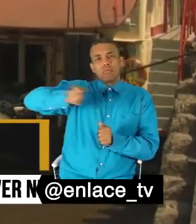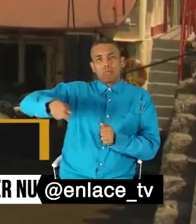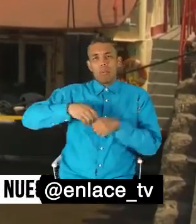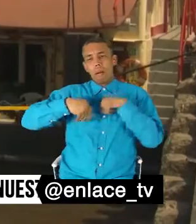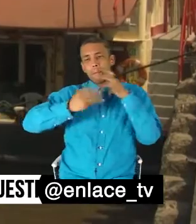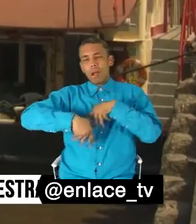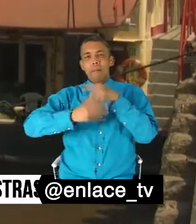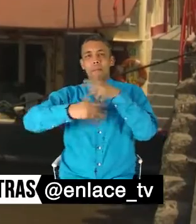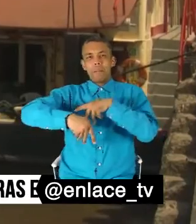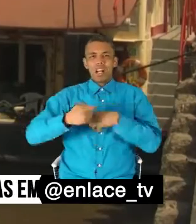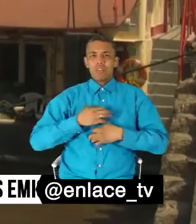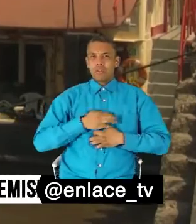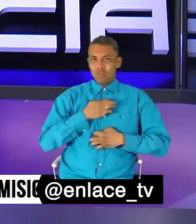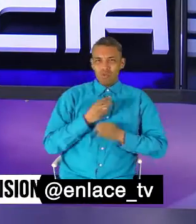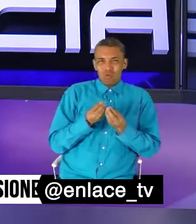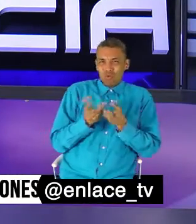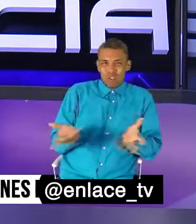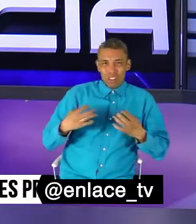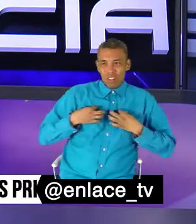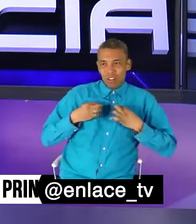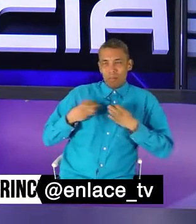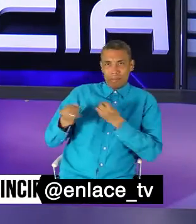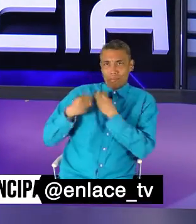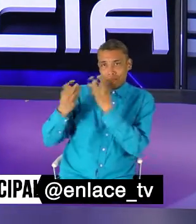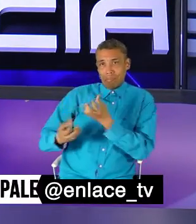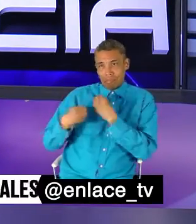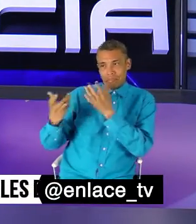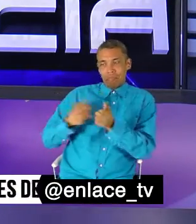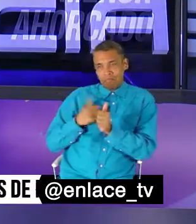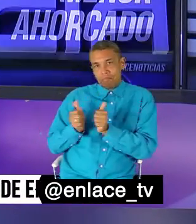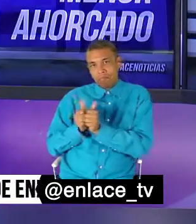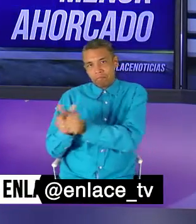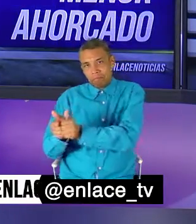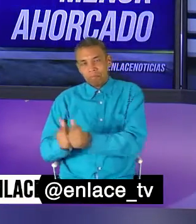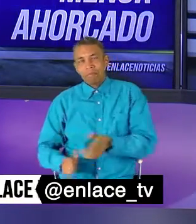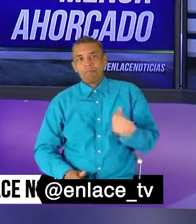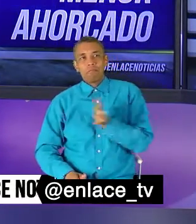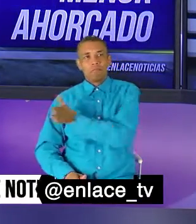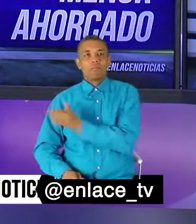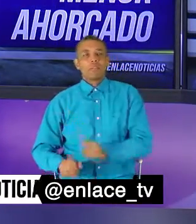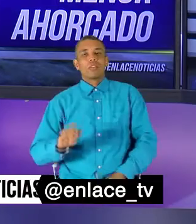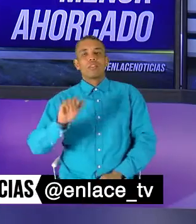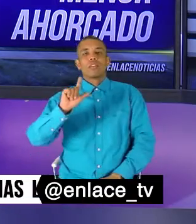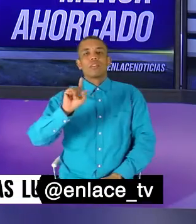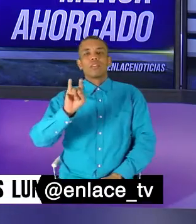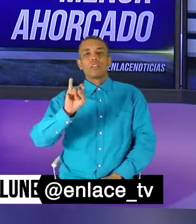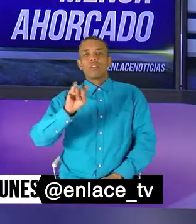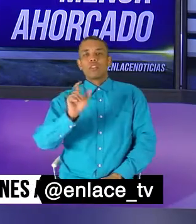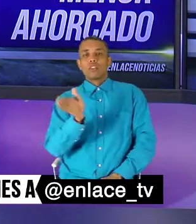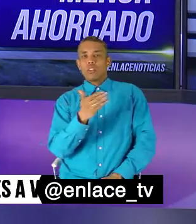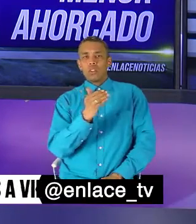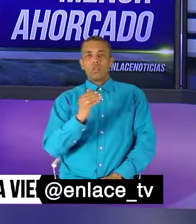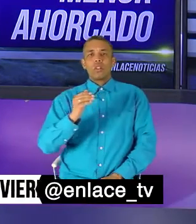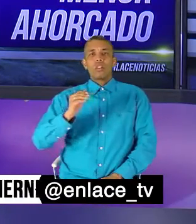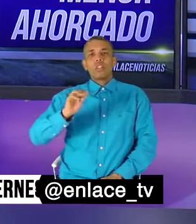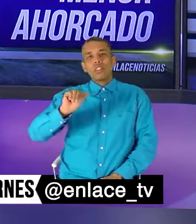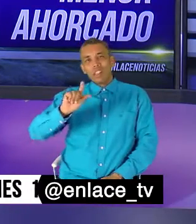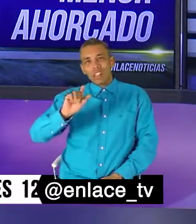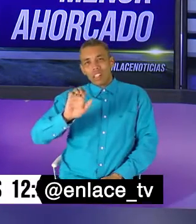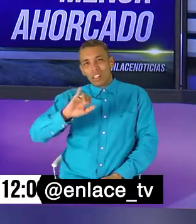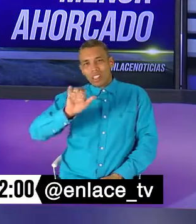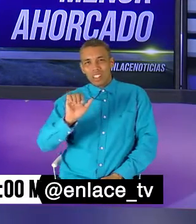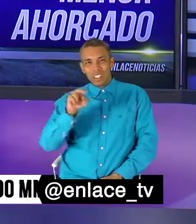esa municipalidad. Como Luis Alejandro Pinzón, fue identificado el menor de 16 años de edad que fue encontrado